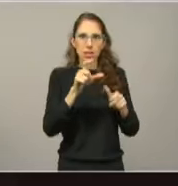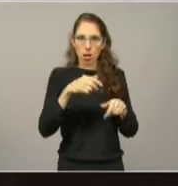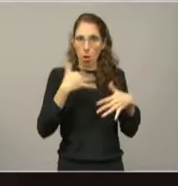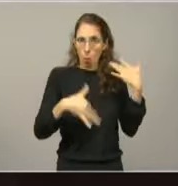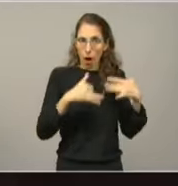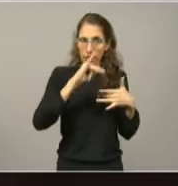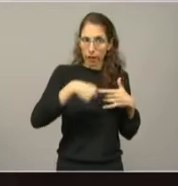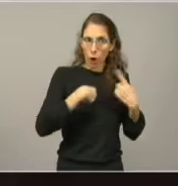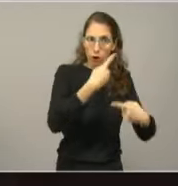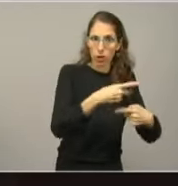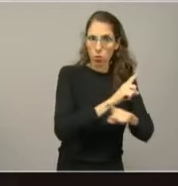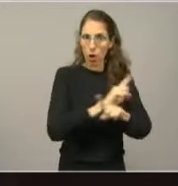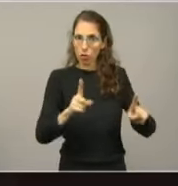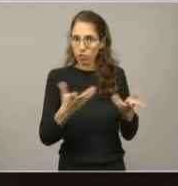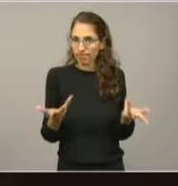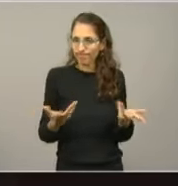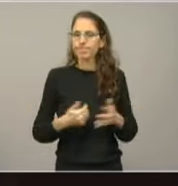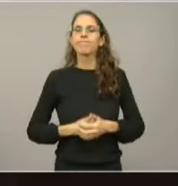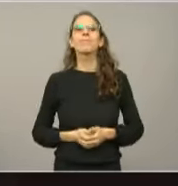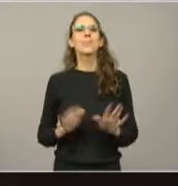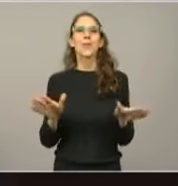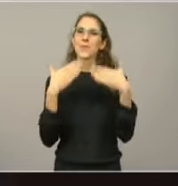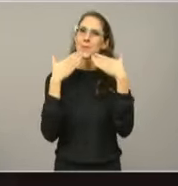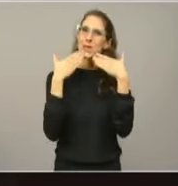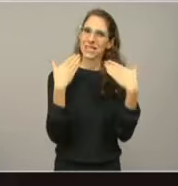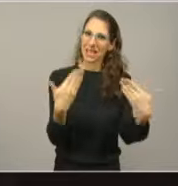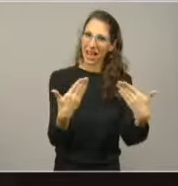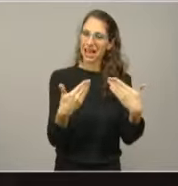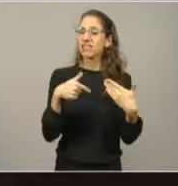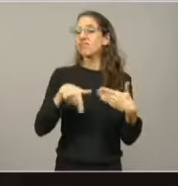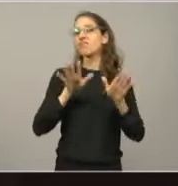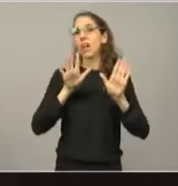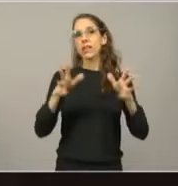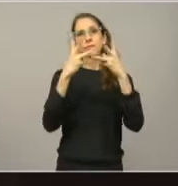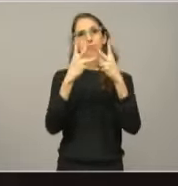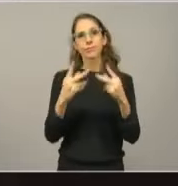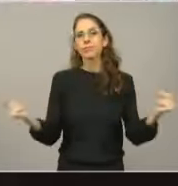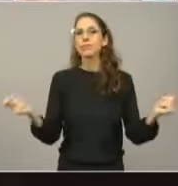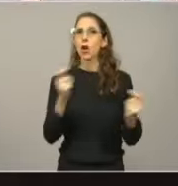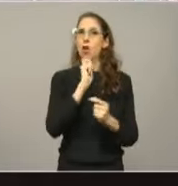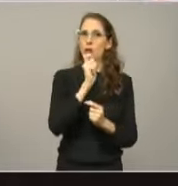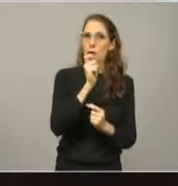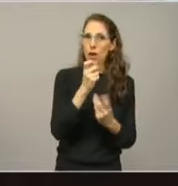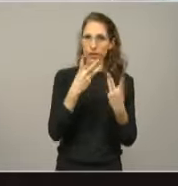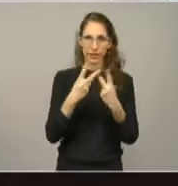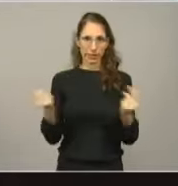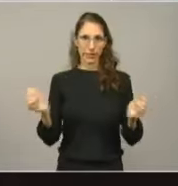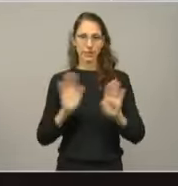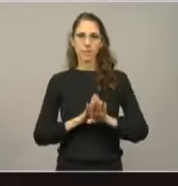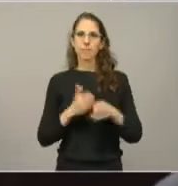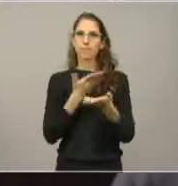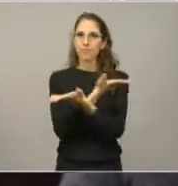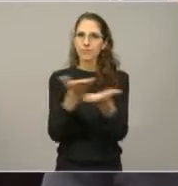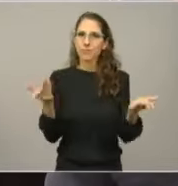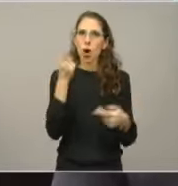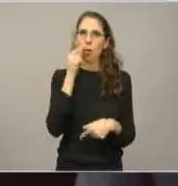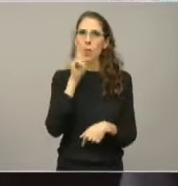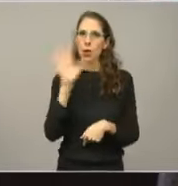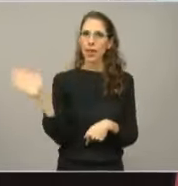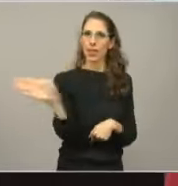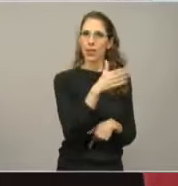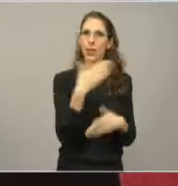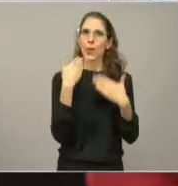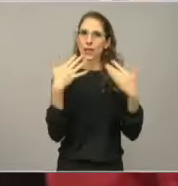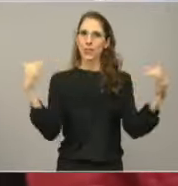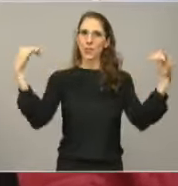país Muchas gracias de esta manera damos terminada la conferencia de prensa a todas y todos Muchas